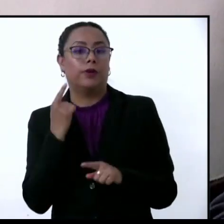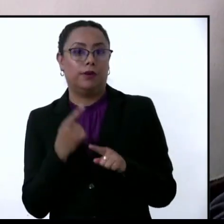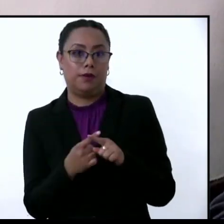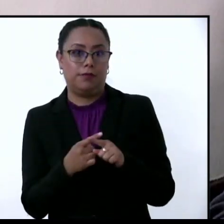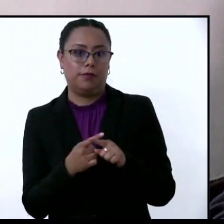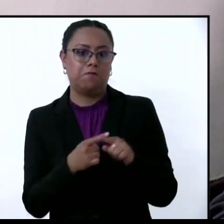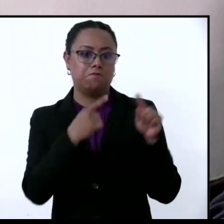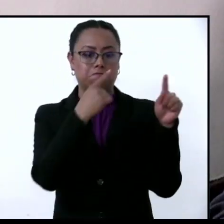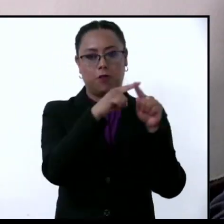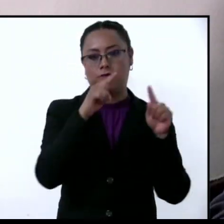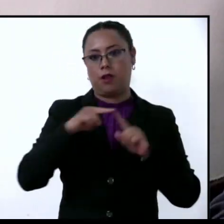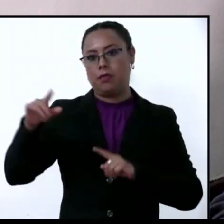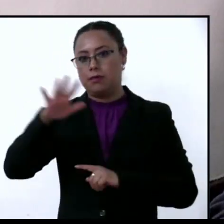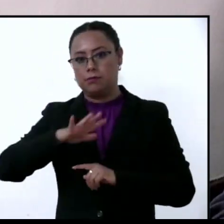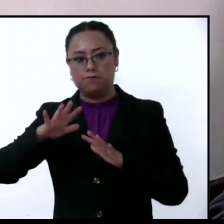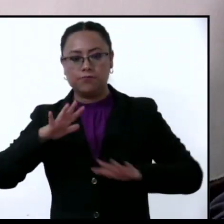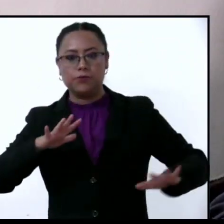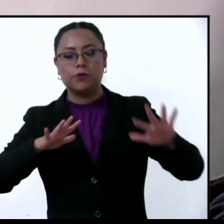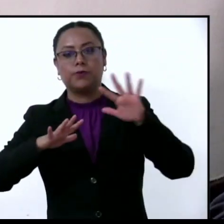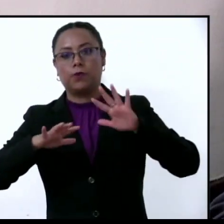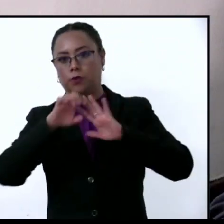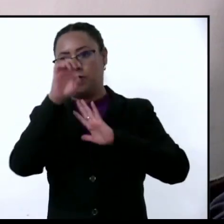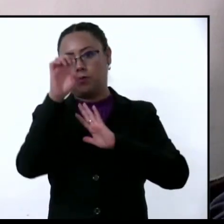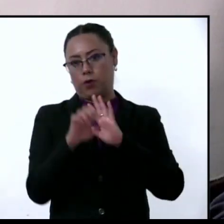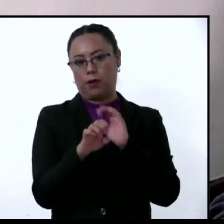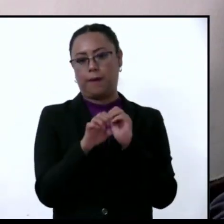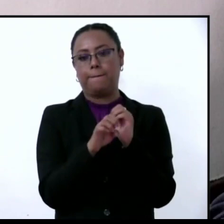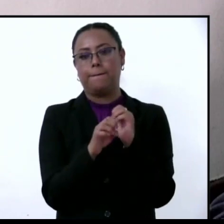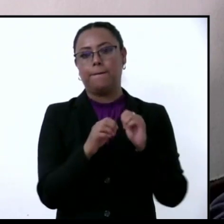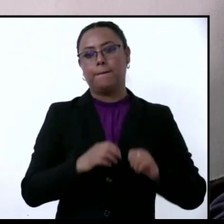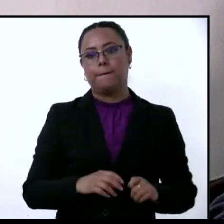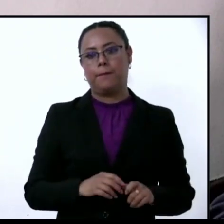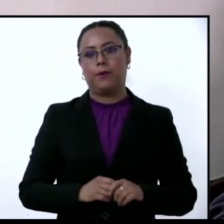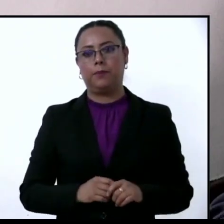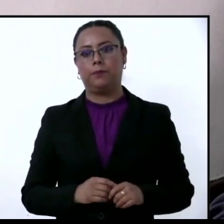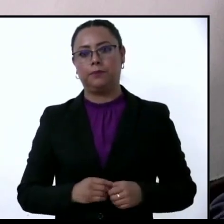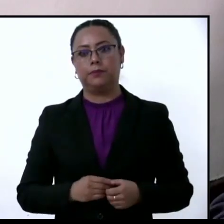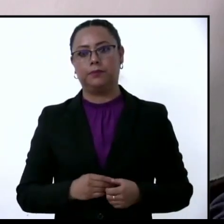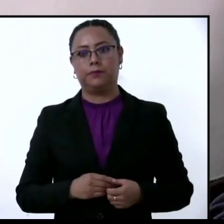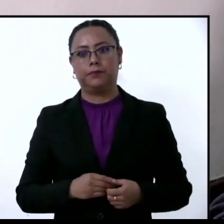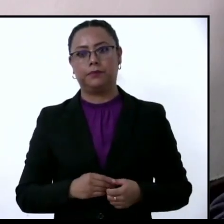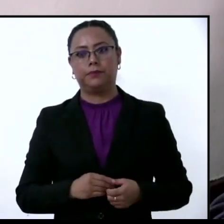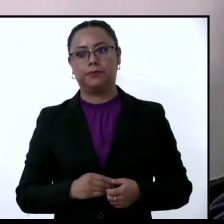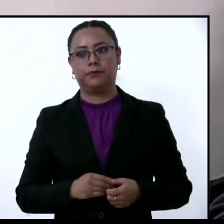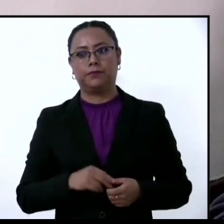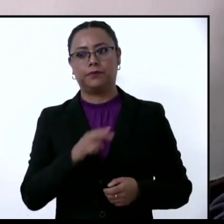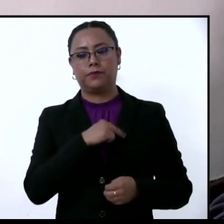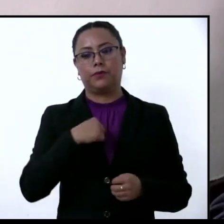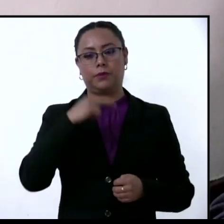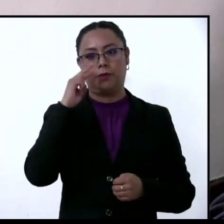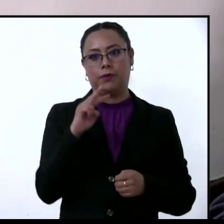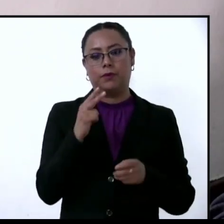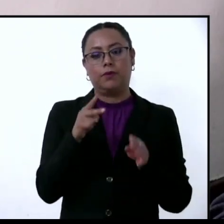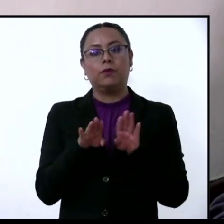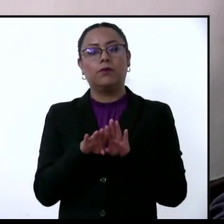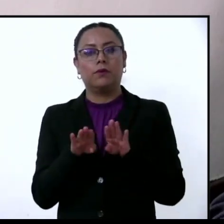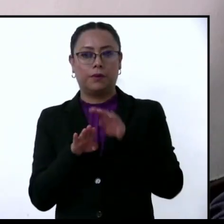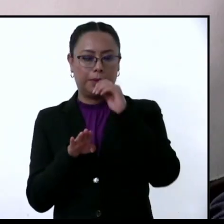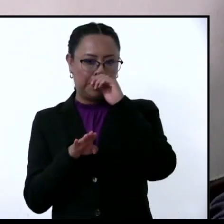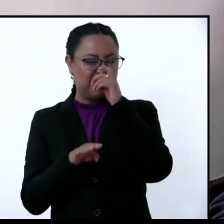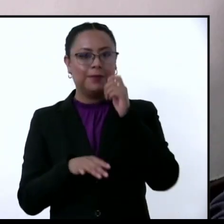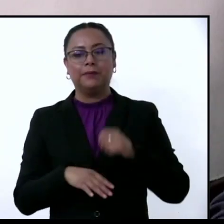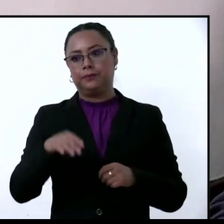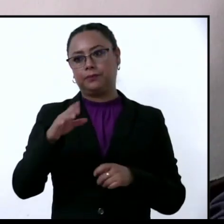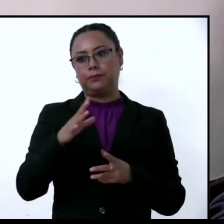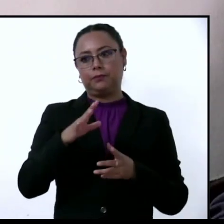con varios sectores, entre ellos pues estaba escuchando, ¿no?, en Alemania, pero hay una parte que nos dijo convenios